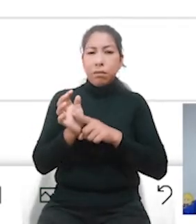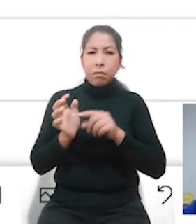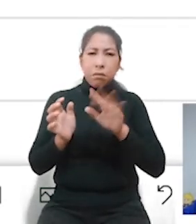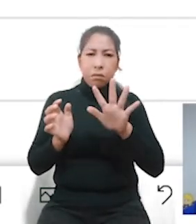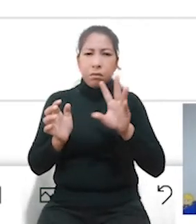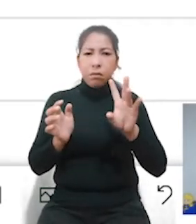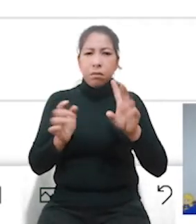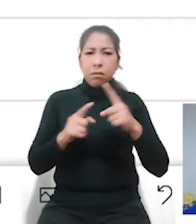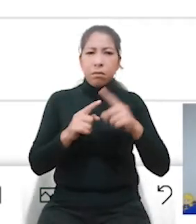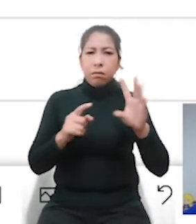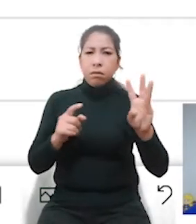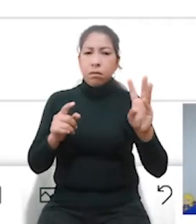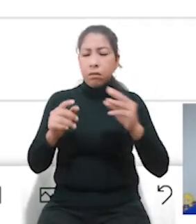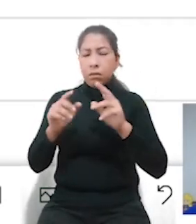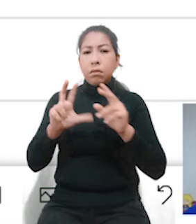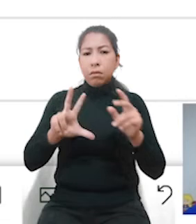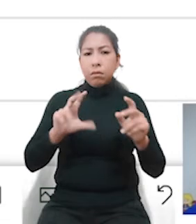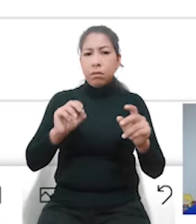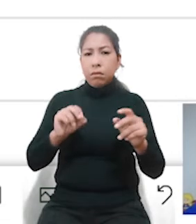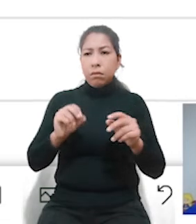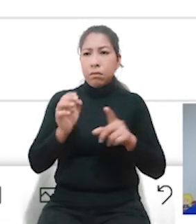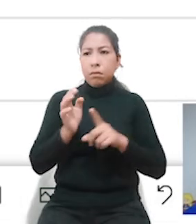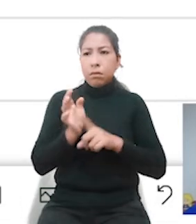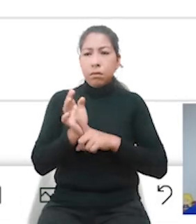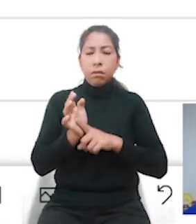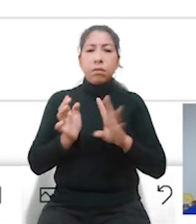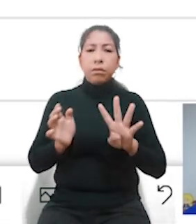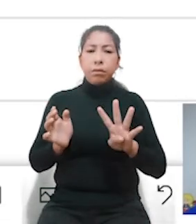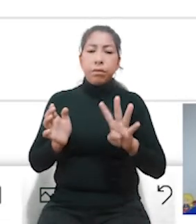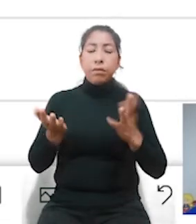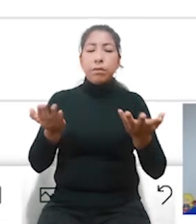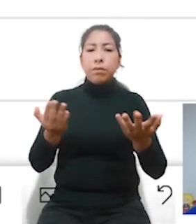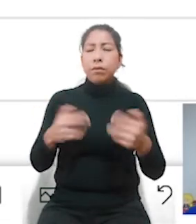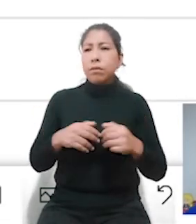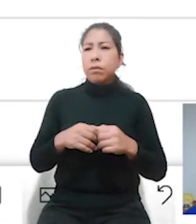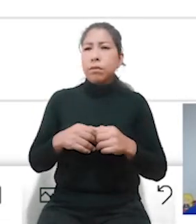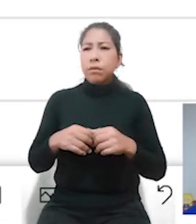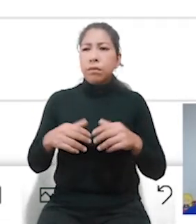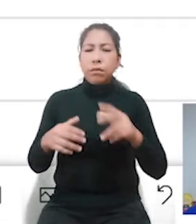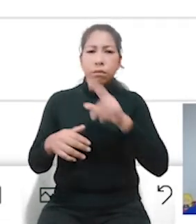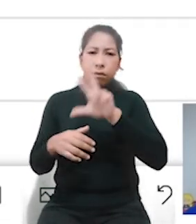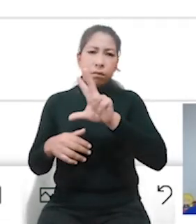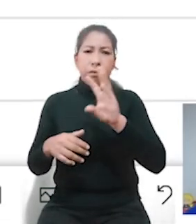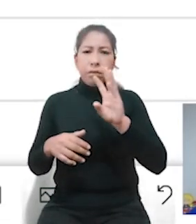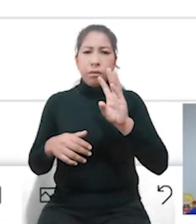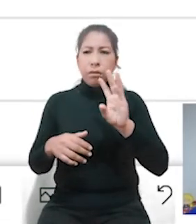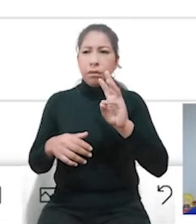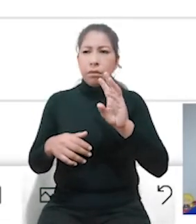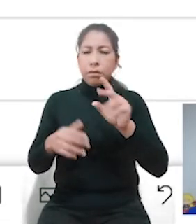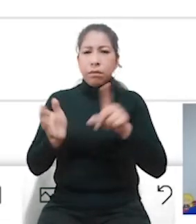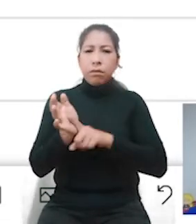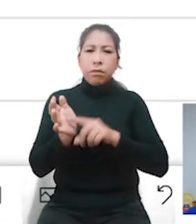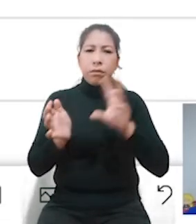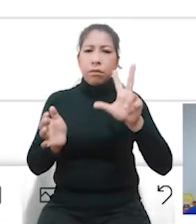menos 5 por 6, 30, menos 4. 36 menos 30